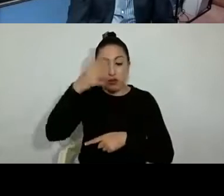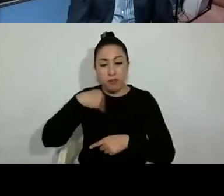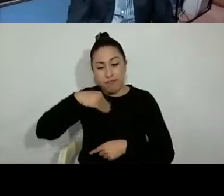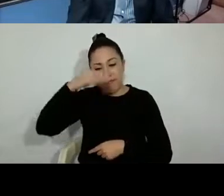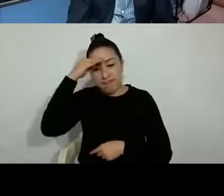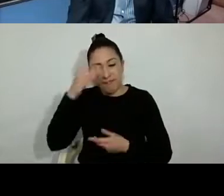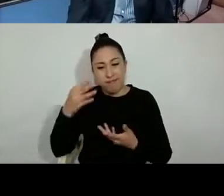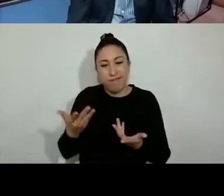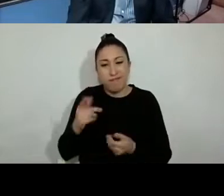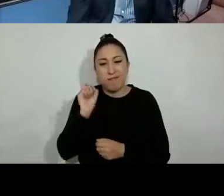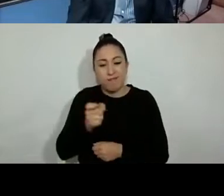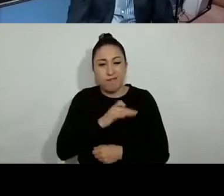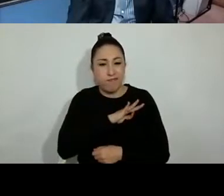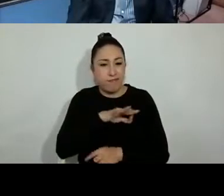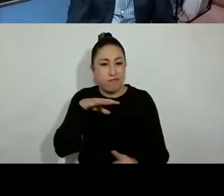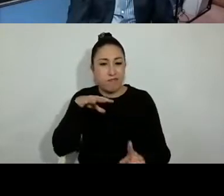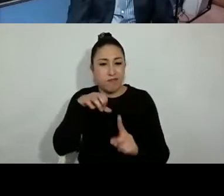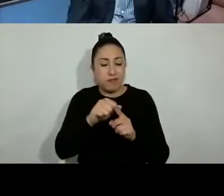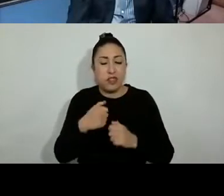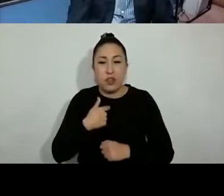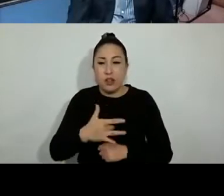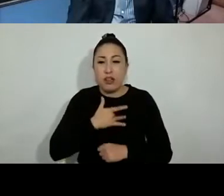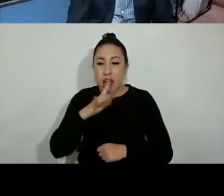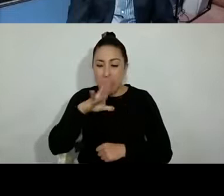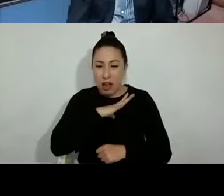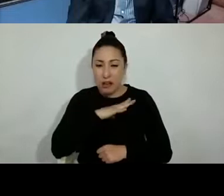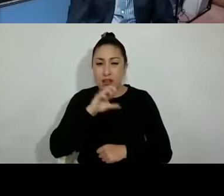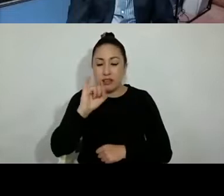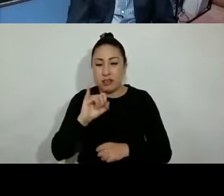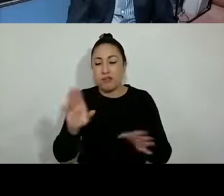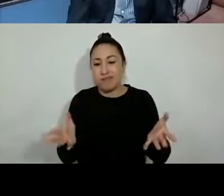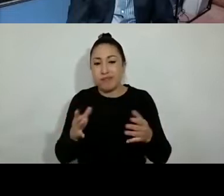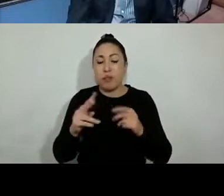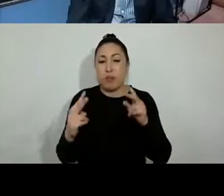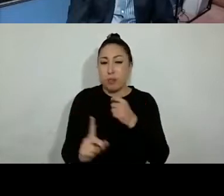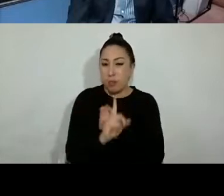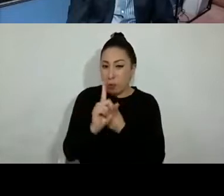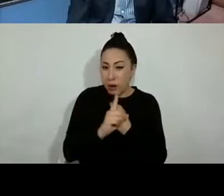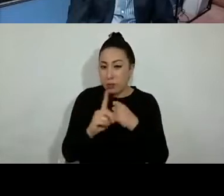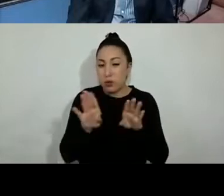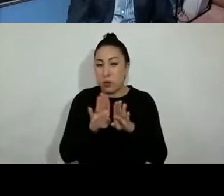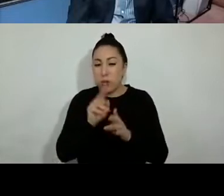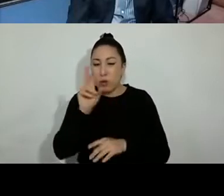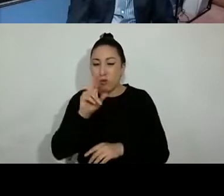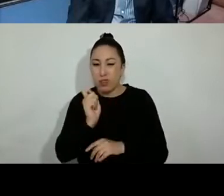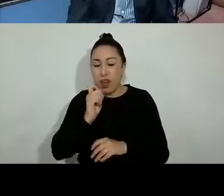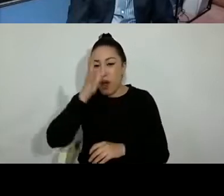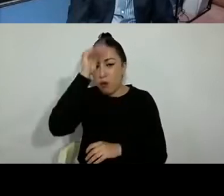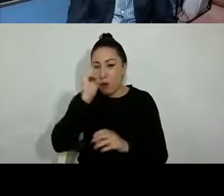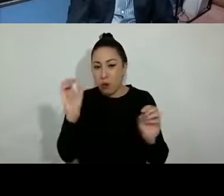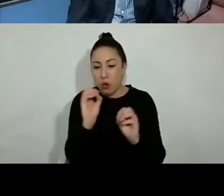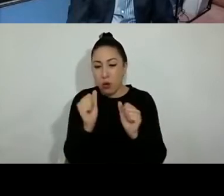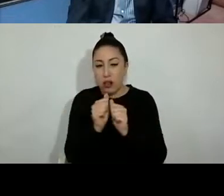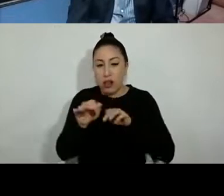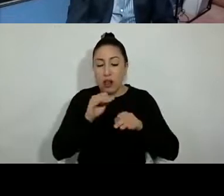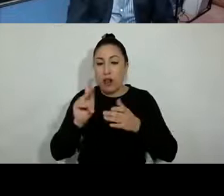futuro, como conflictos laborales del futuro? Bueno, lo he dicho muchas veces en conferencias,